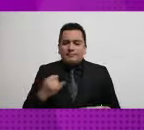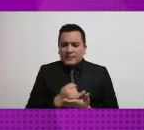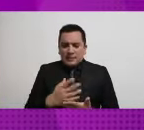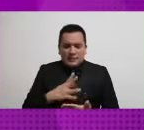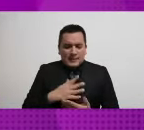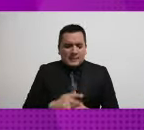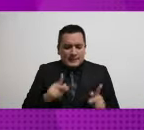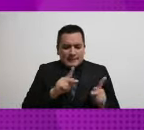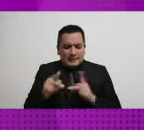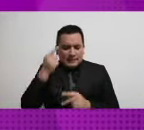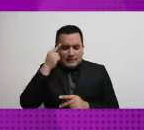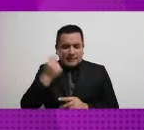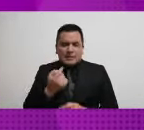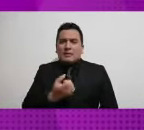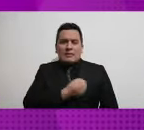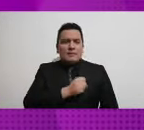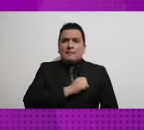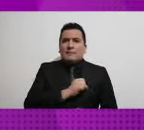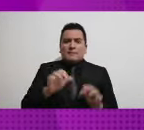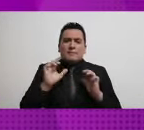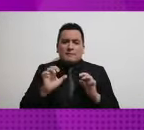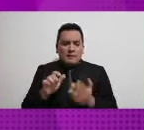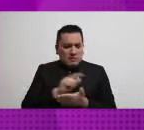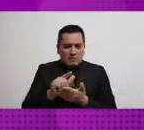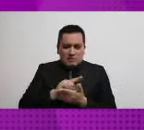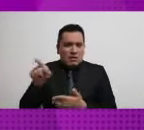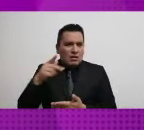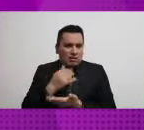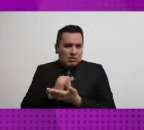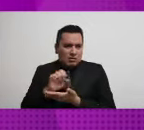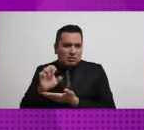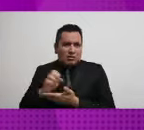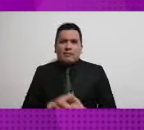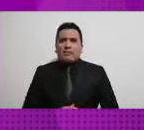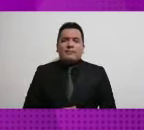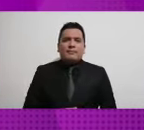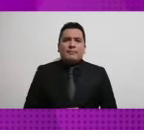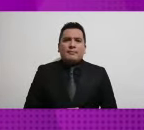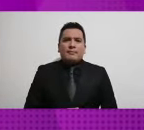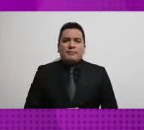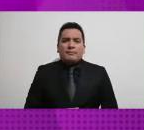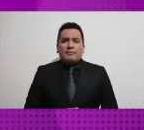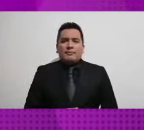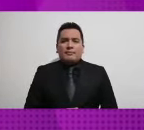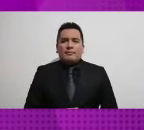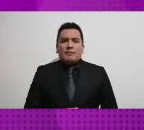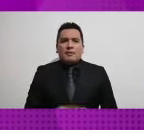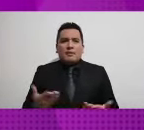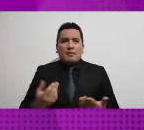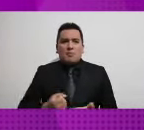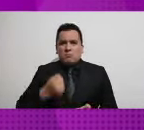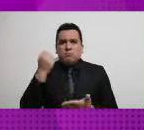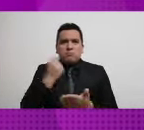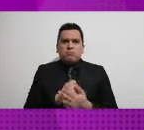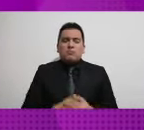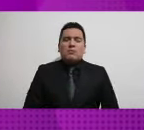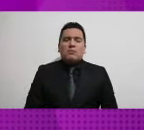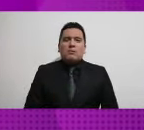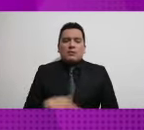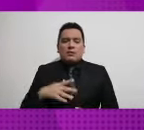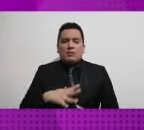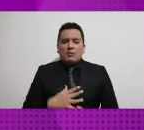un protocolo de seguridad sanitaria para el propio instituto, en donde pues se aprueba